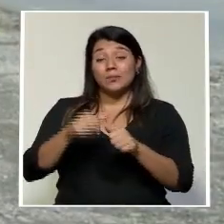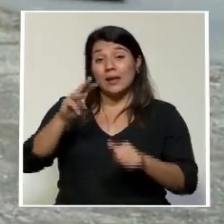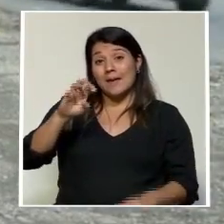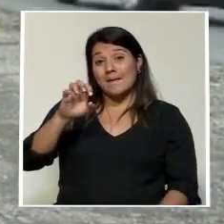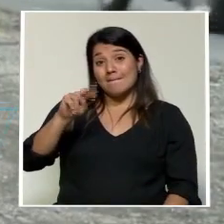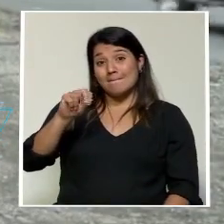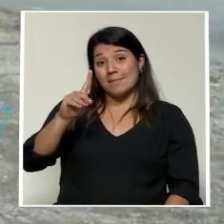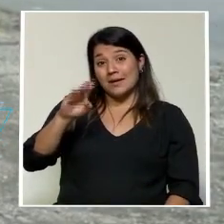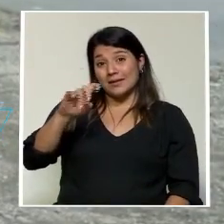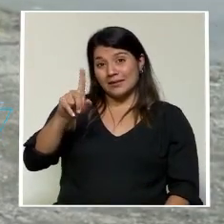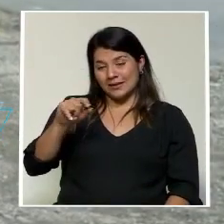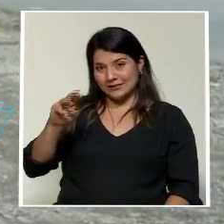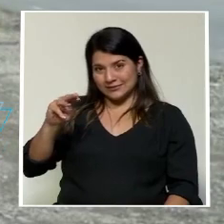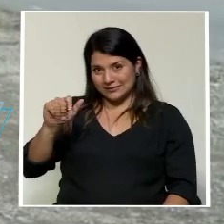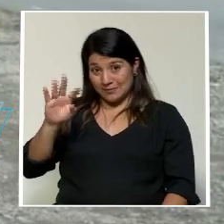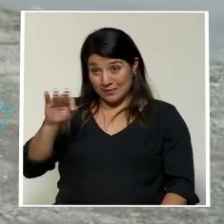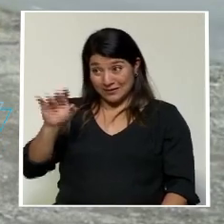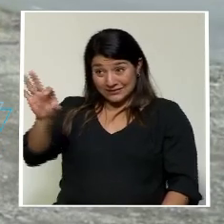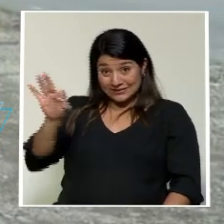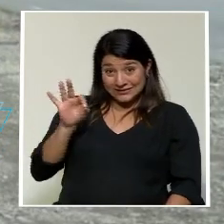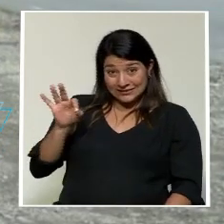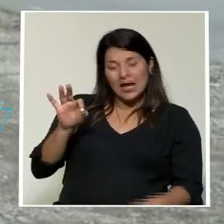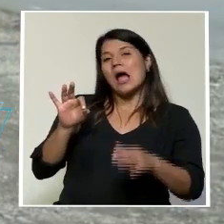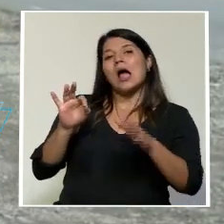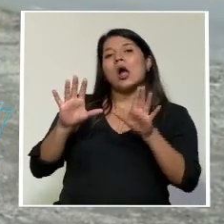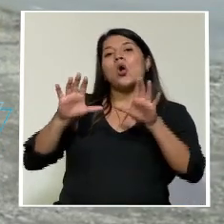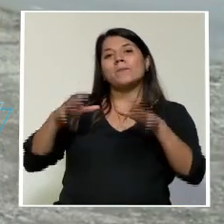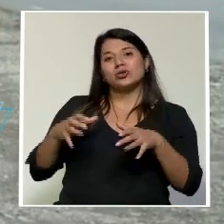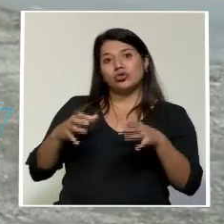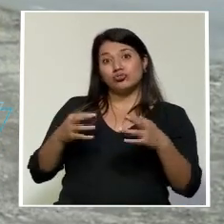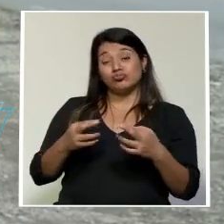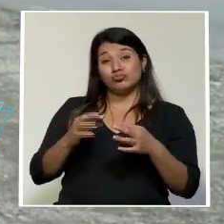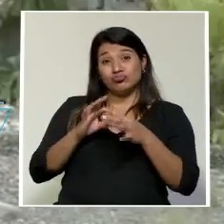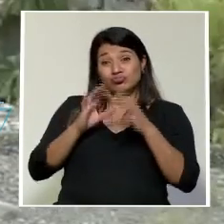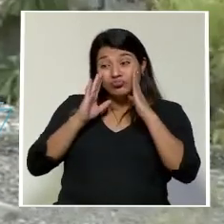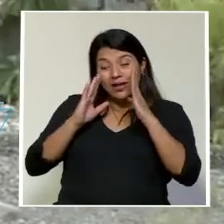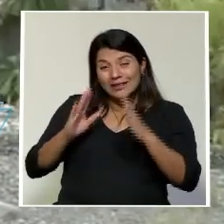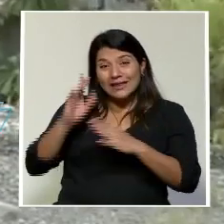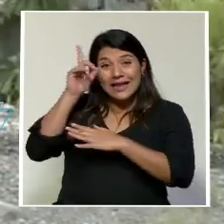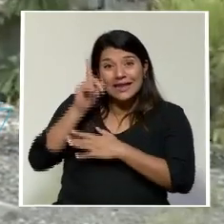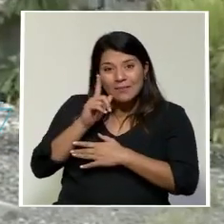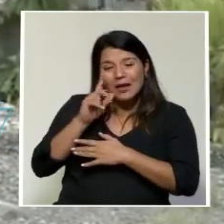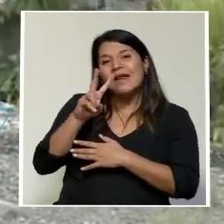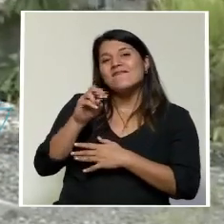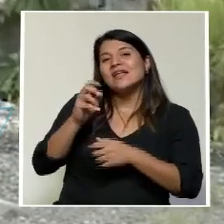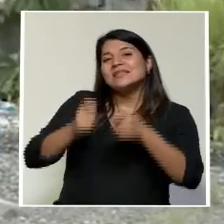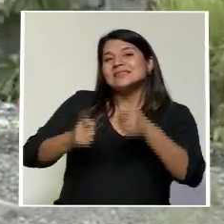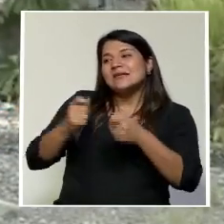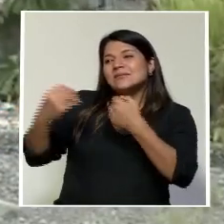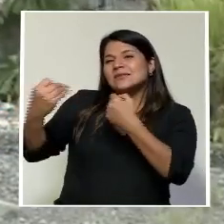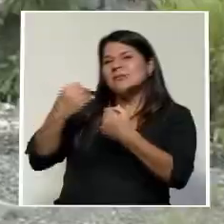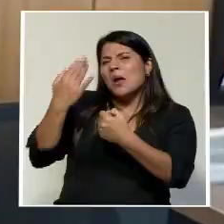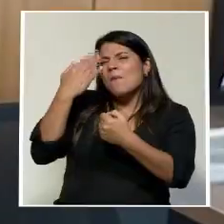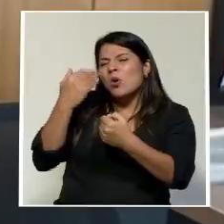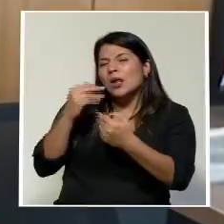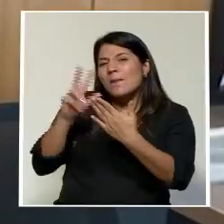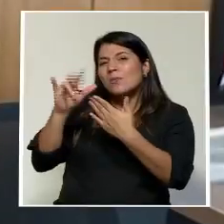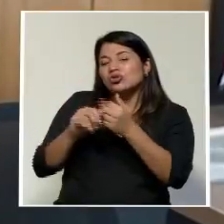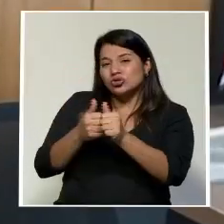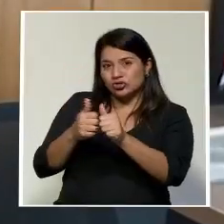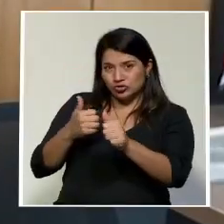Comisión del Caribe el próximo 20 de septiembre para rendir cuentas sobre el atraso en este proyecto. Adicionalmente, el día